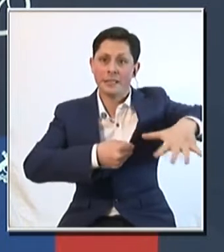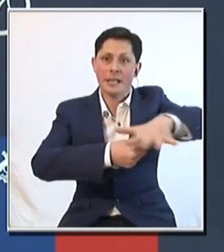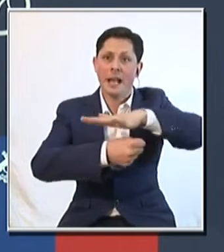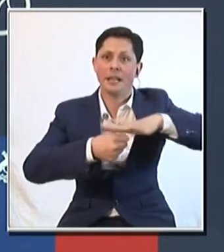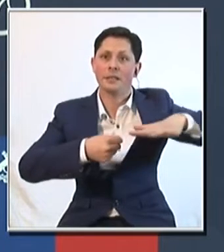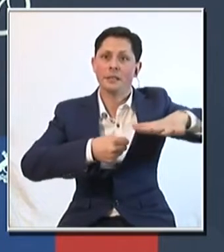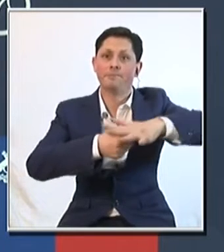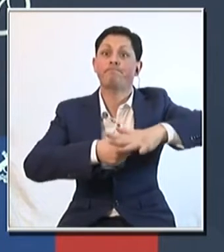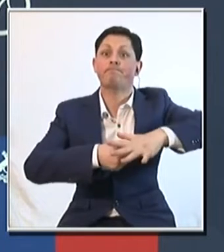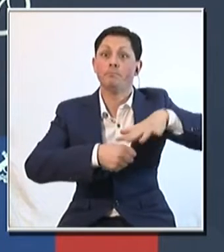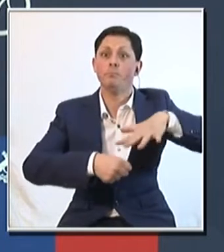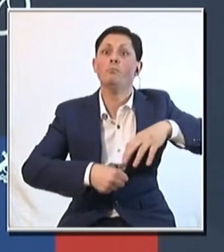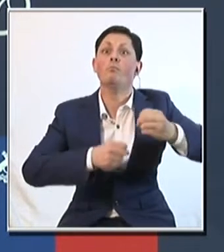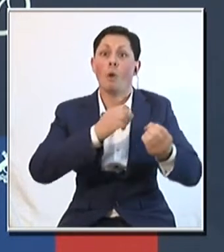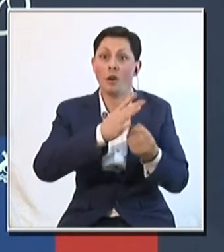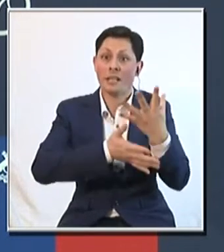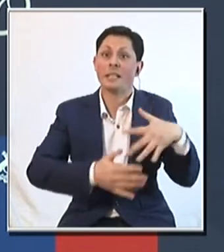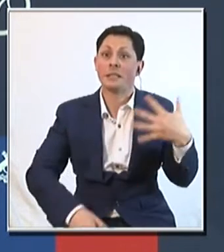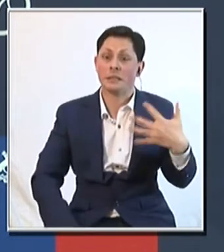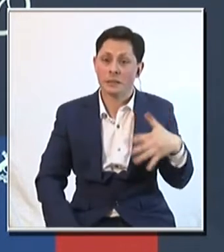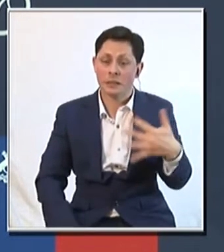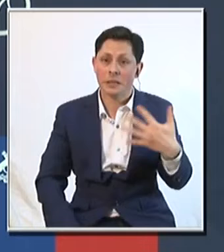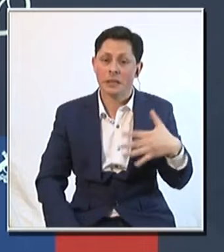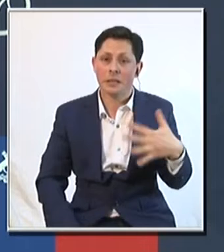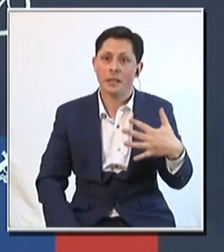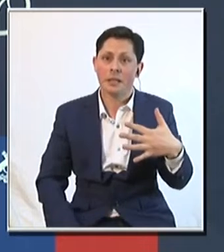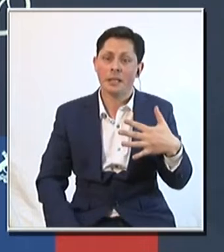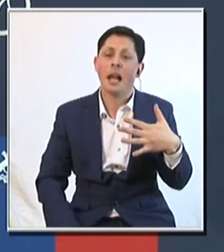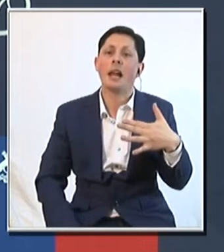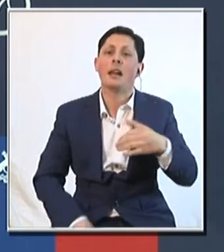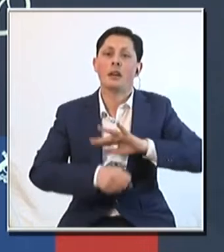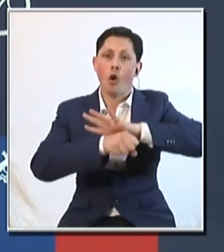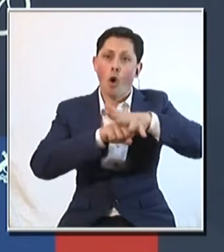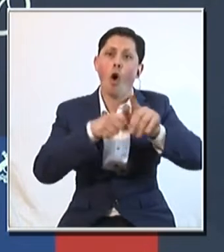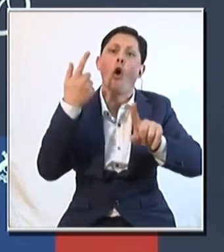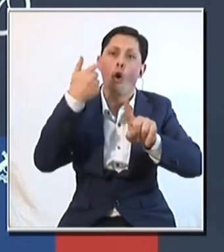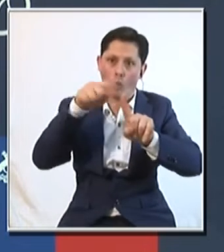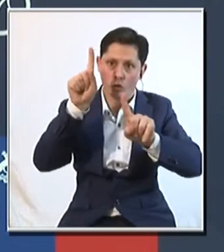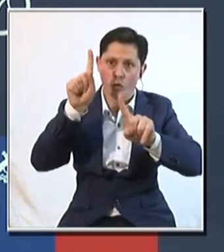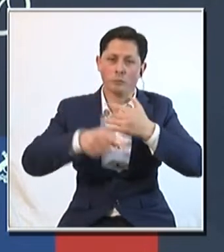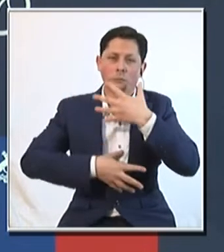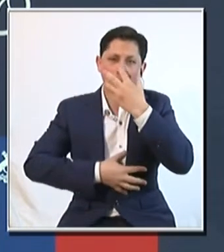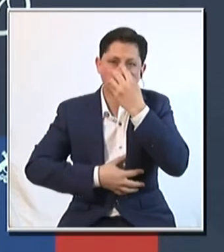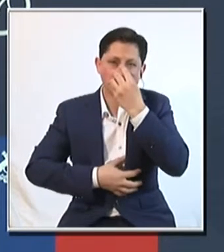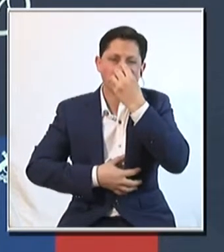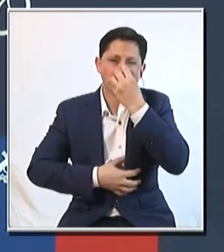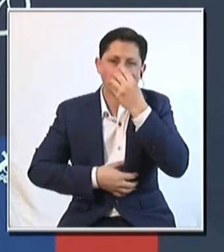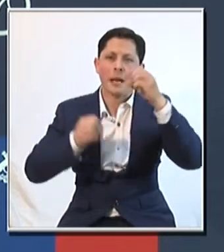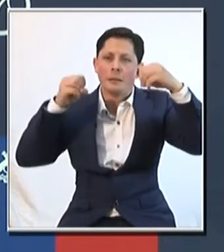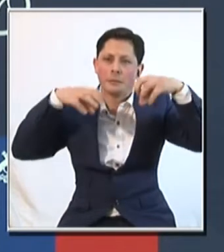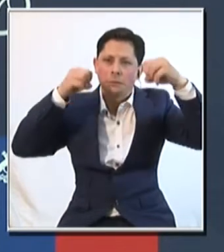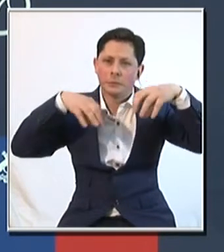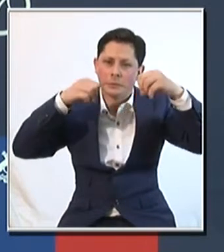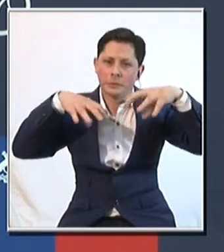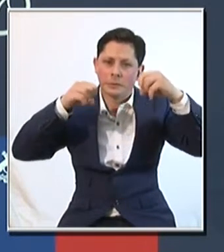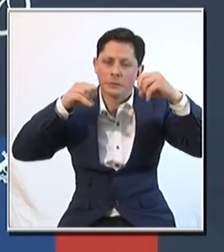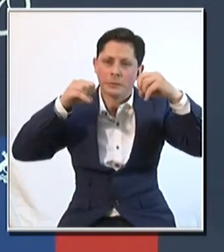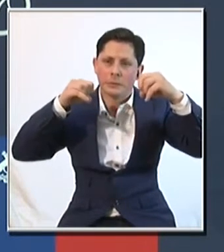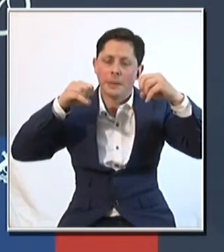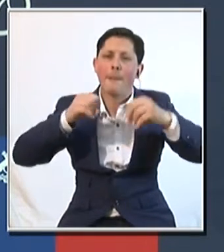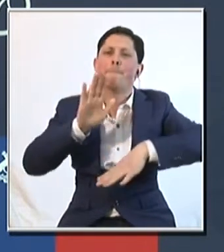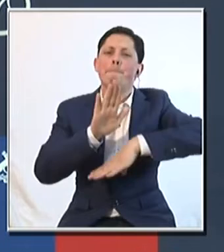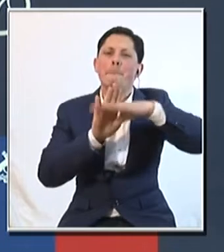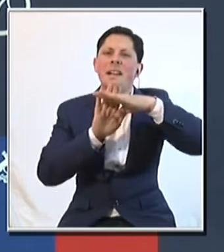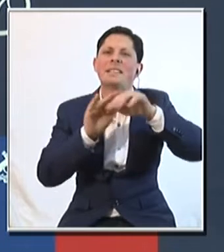de contingencia ante la coexistencia del COVID-19 y otros virus respiratorios invernales, es que hemos destinado más